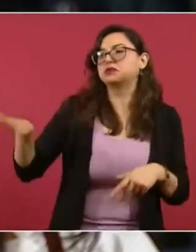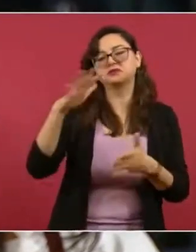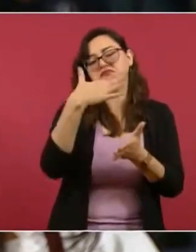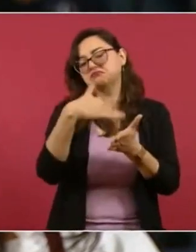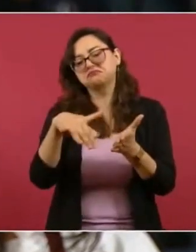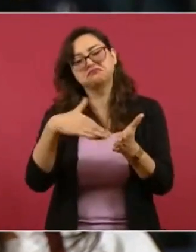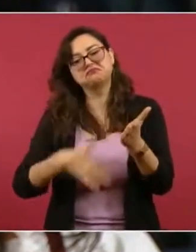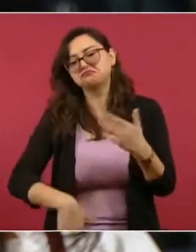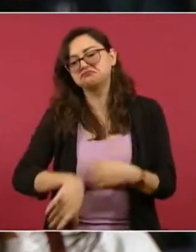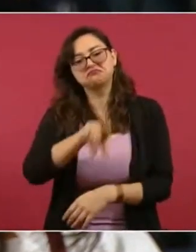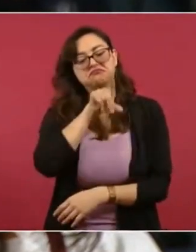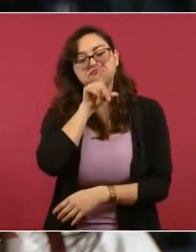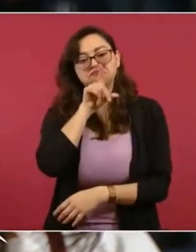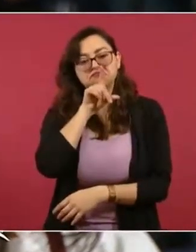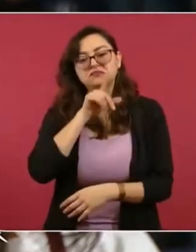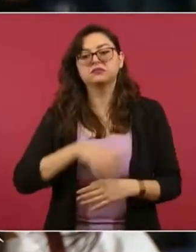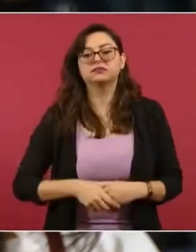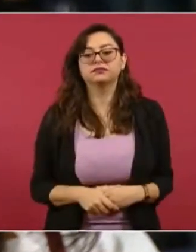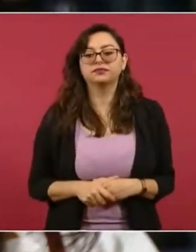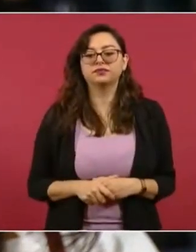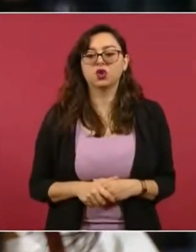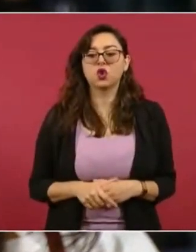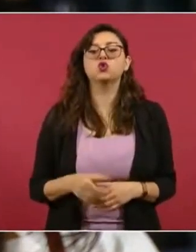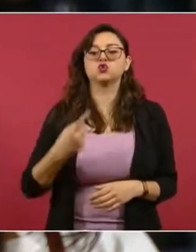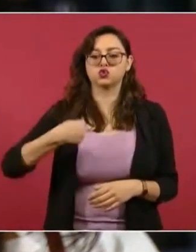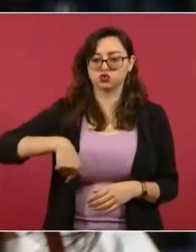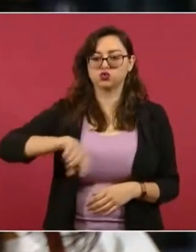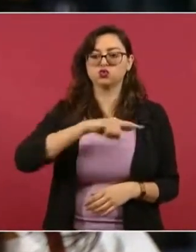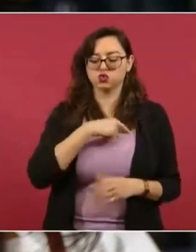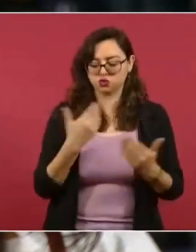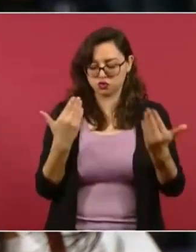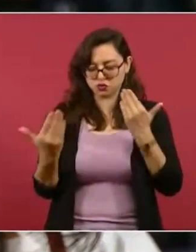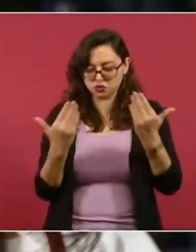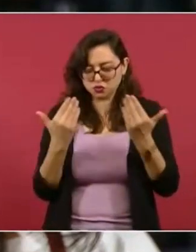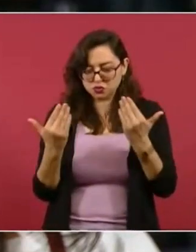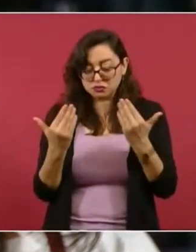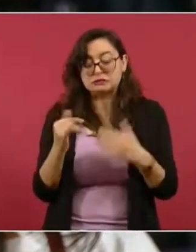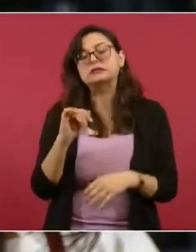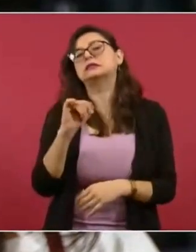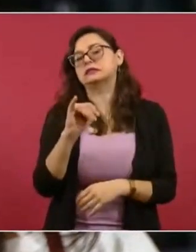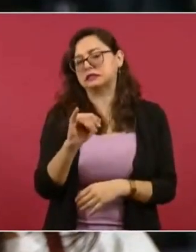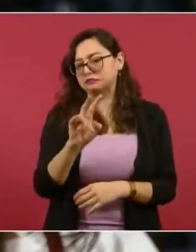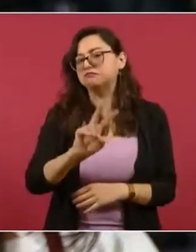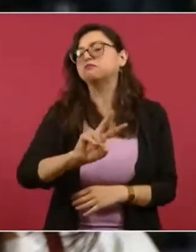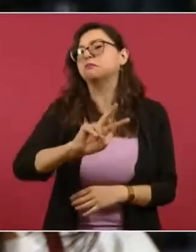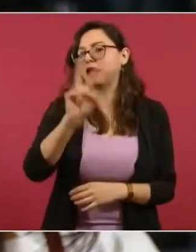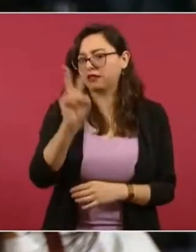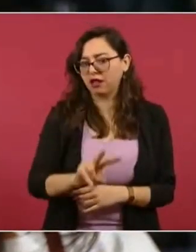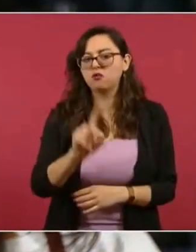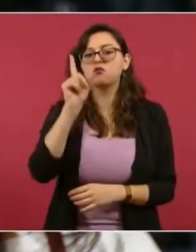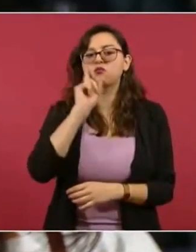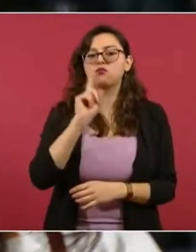hemos sacado también nuestros comparativos con otros años y aunque Sí se nota una disminución en el delito